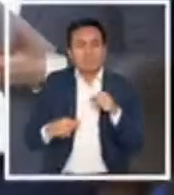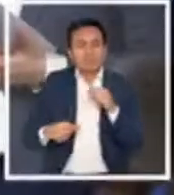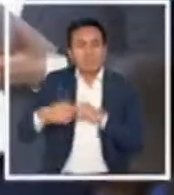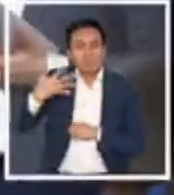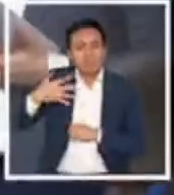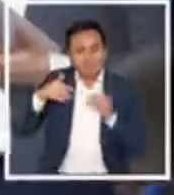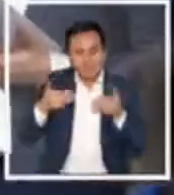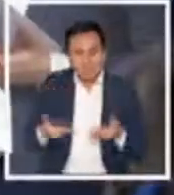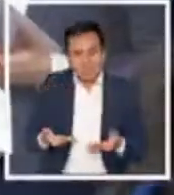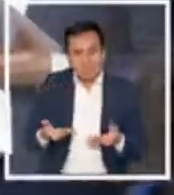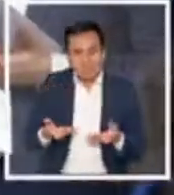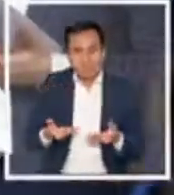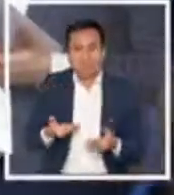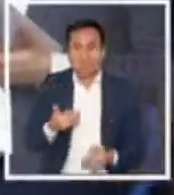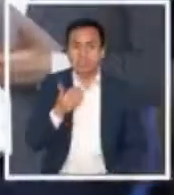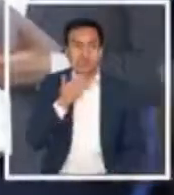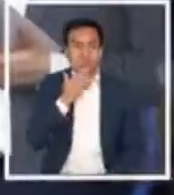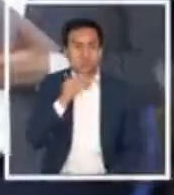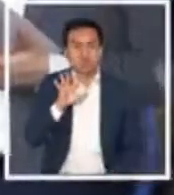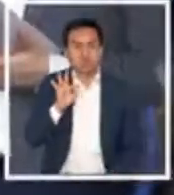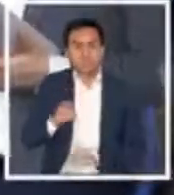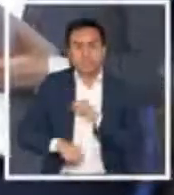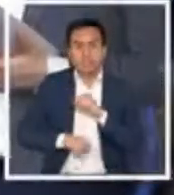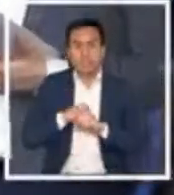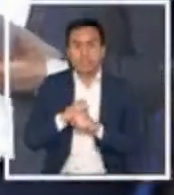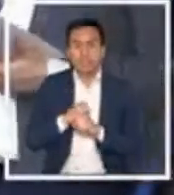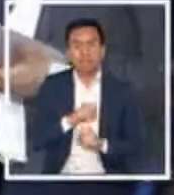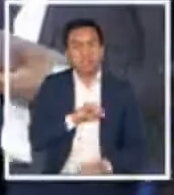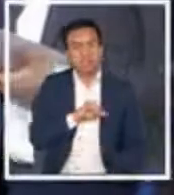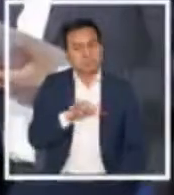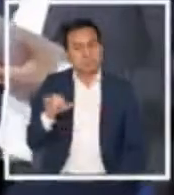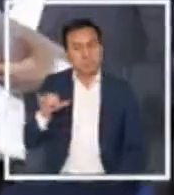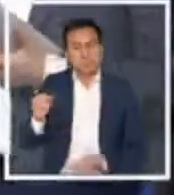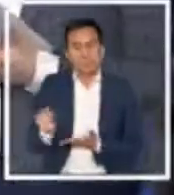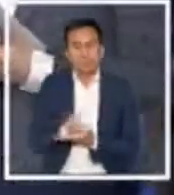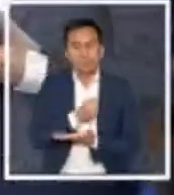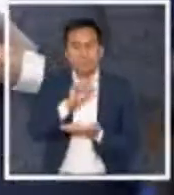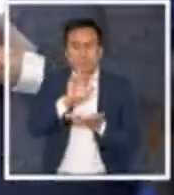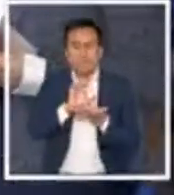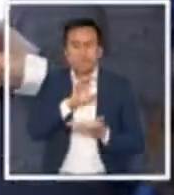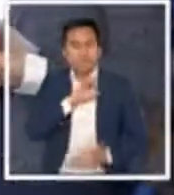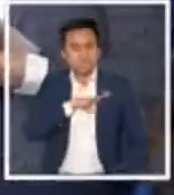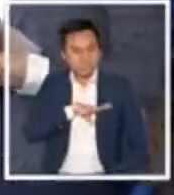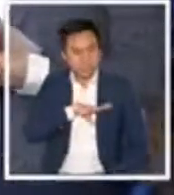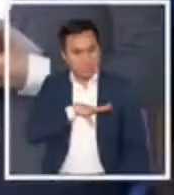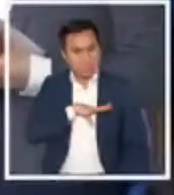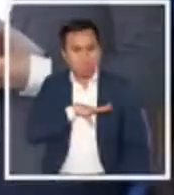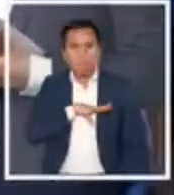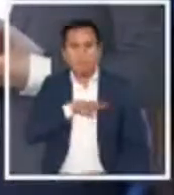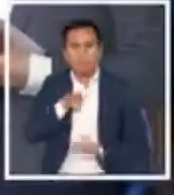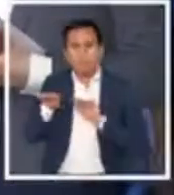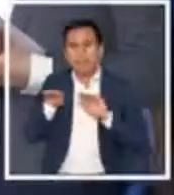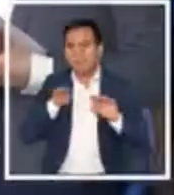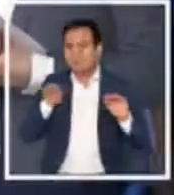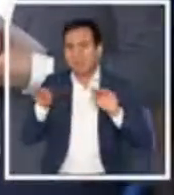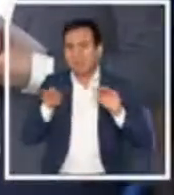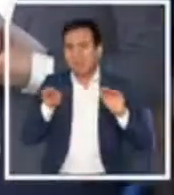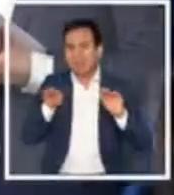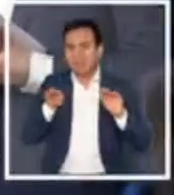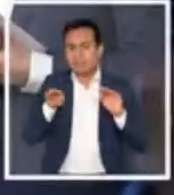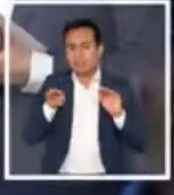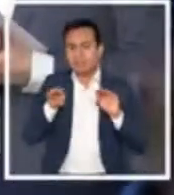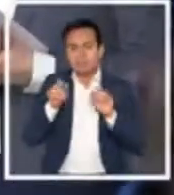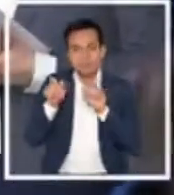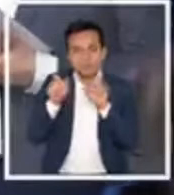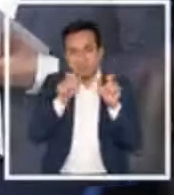importante, incluso 50 años después del golpe de Estado en Chile. Es una llamada a la